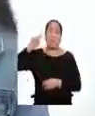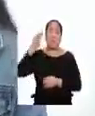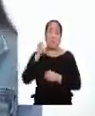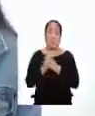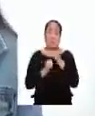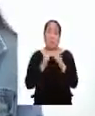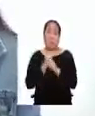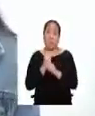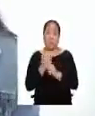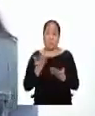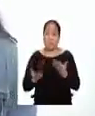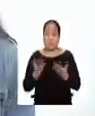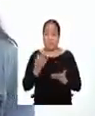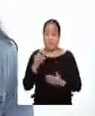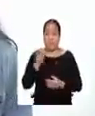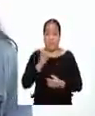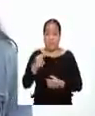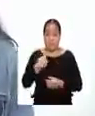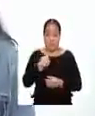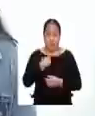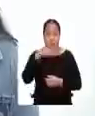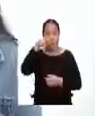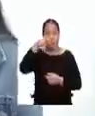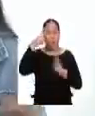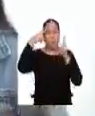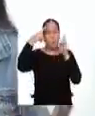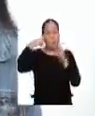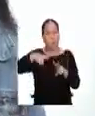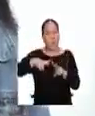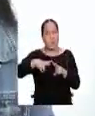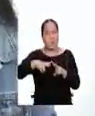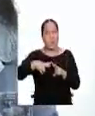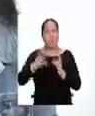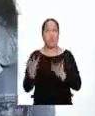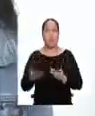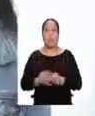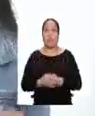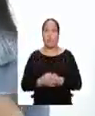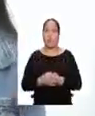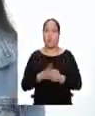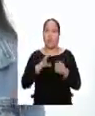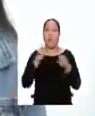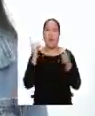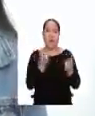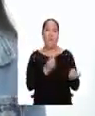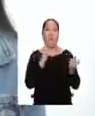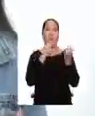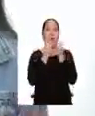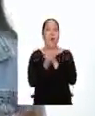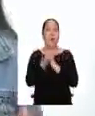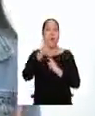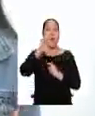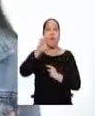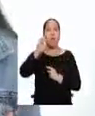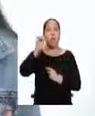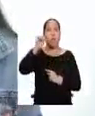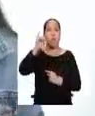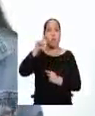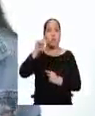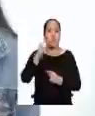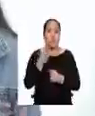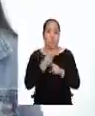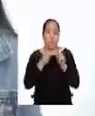años. Seguro, al igual que yo, te has dado cuenta de lo susceptibles que son los ecosistemas a las acciones